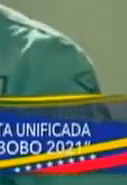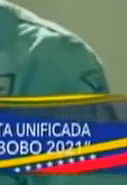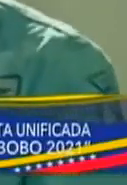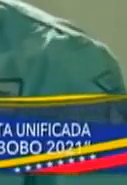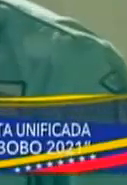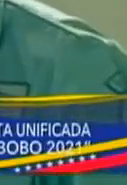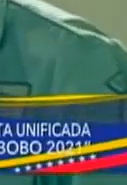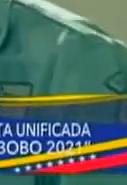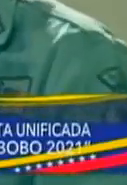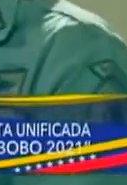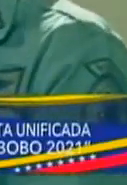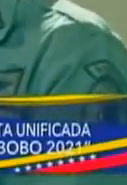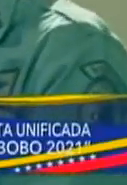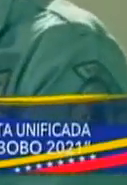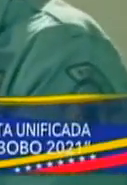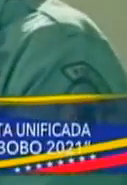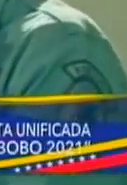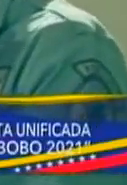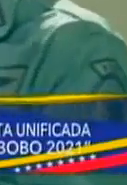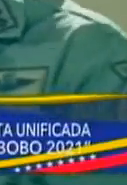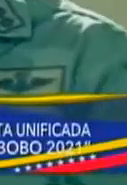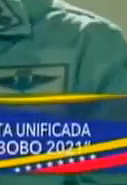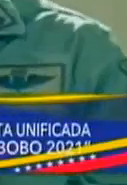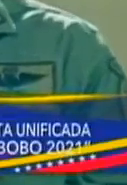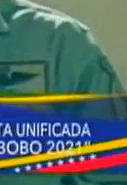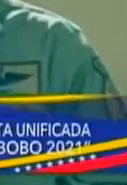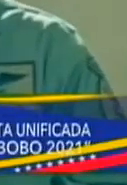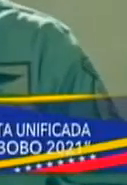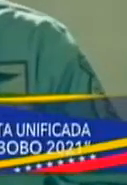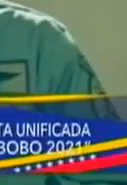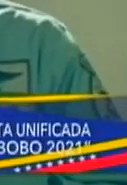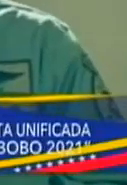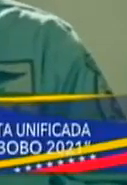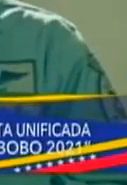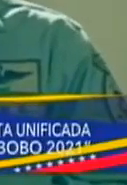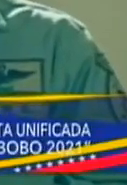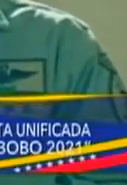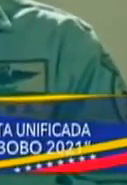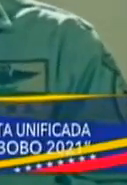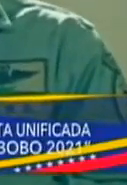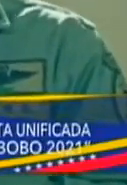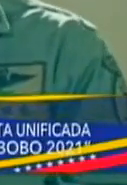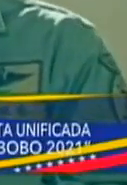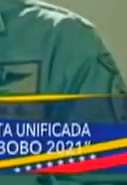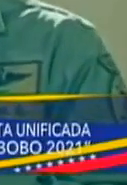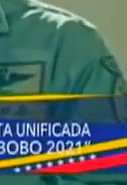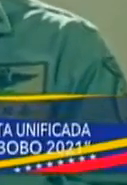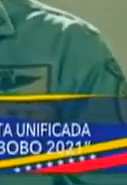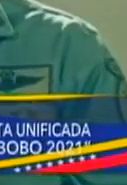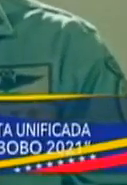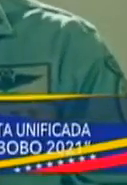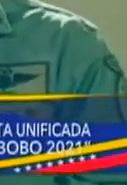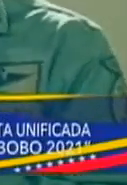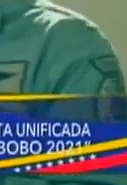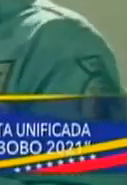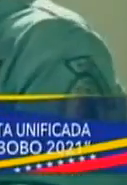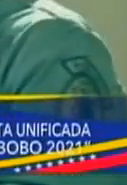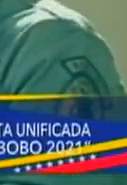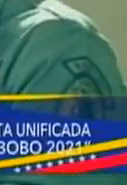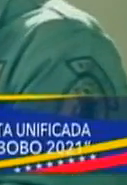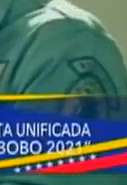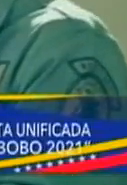en la revolución educativa. No podemos entregar las mentes de nuestros niños, de nuestros jóvenes,